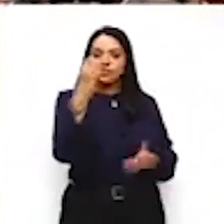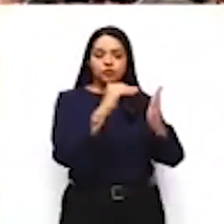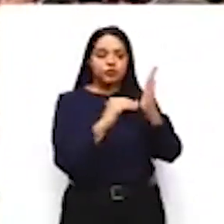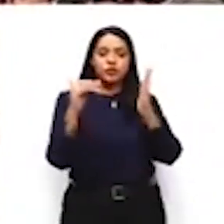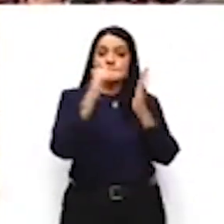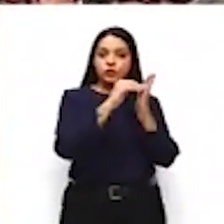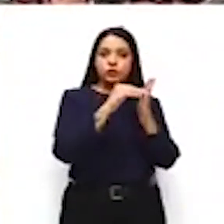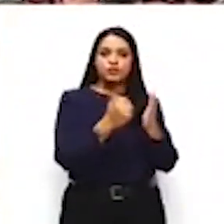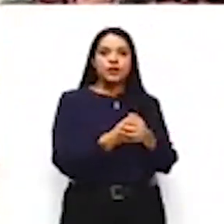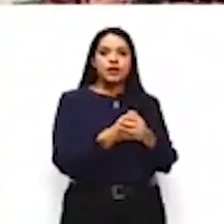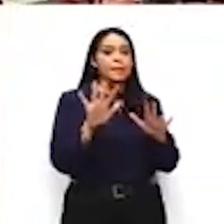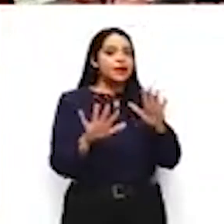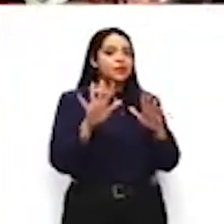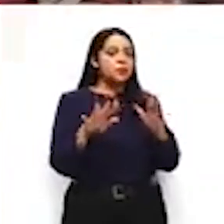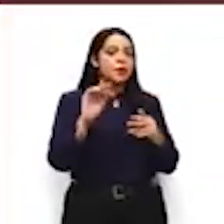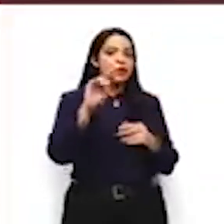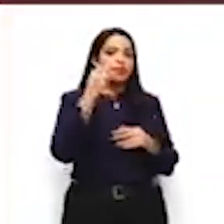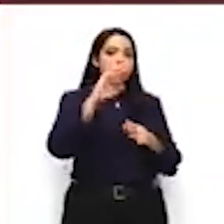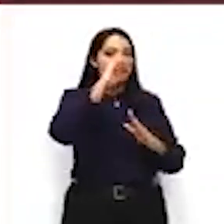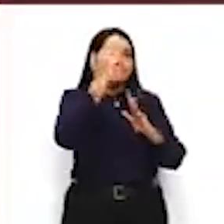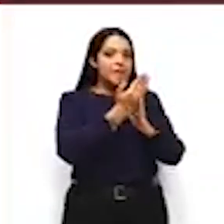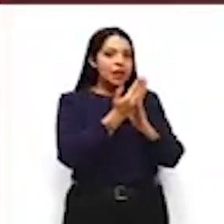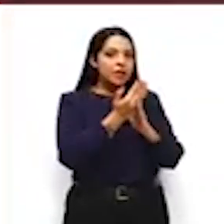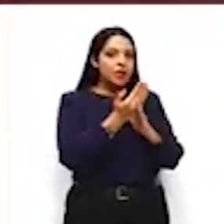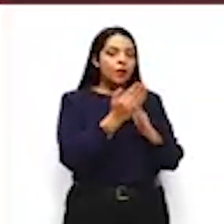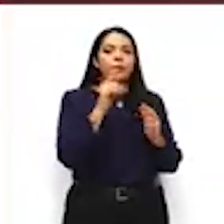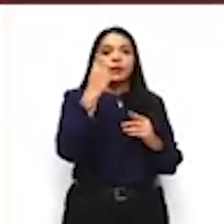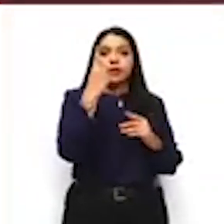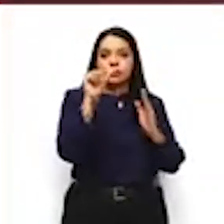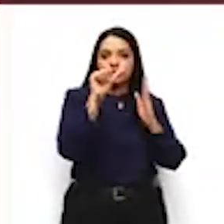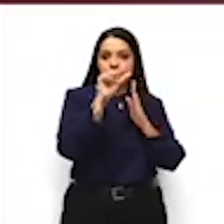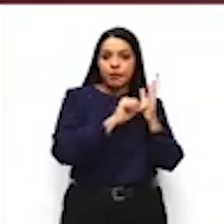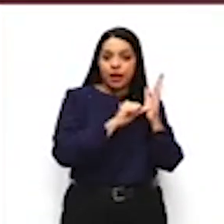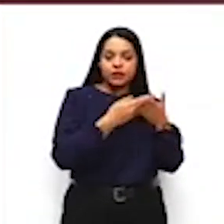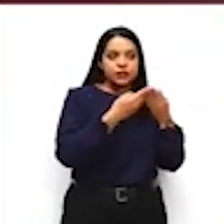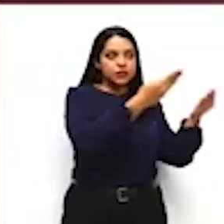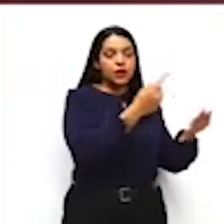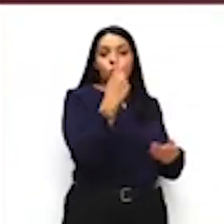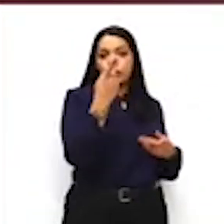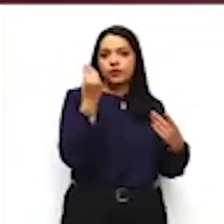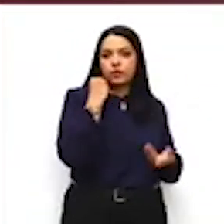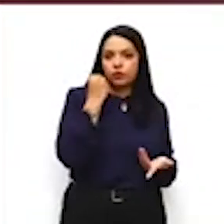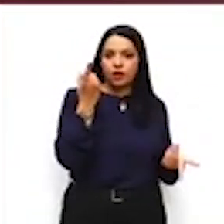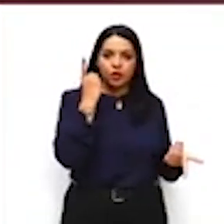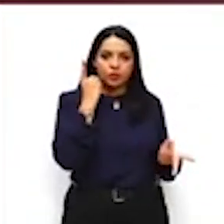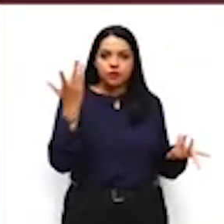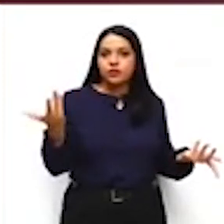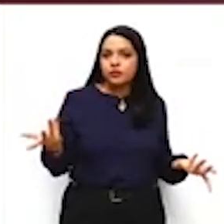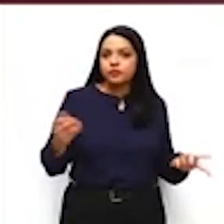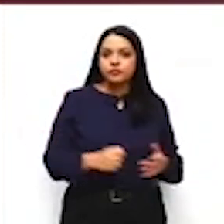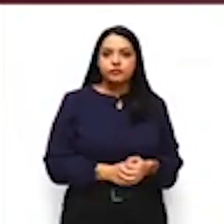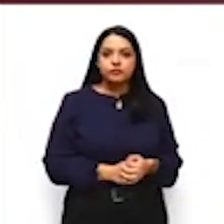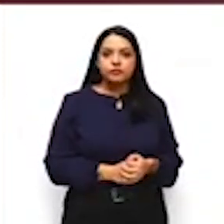400,000, o sea, $500,000 de pesos al mes. Un ministro, una ministra de